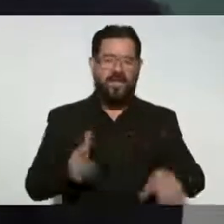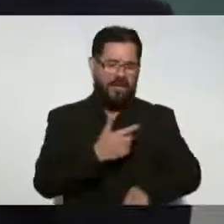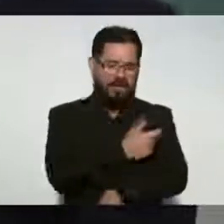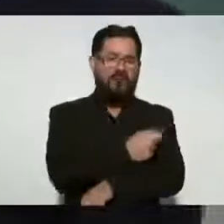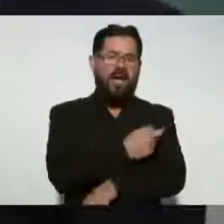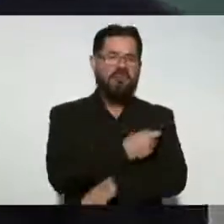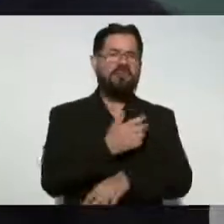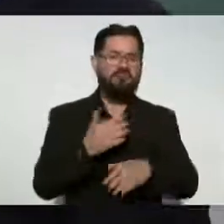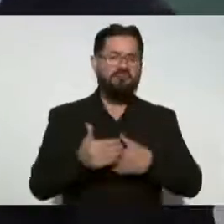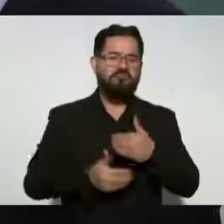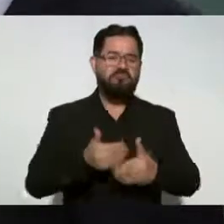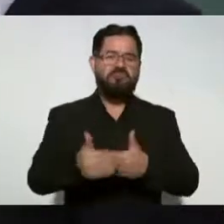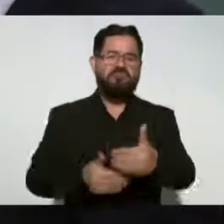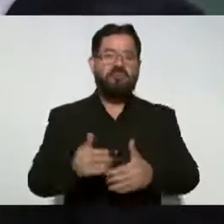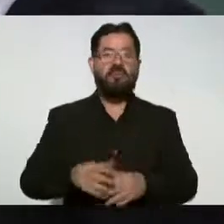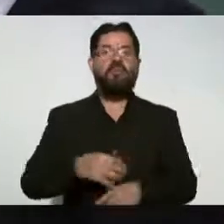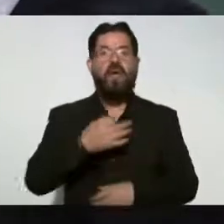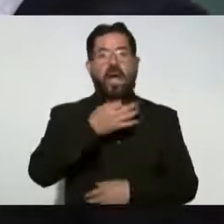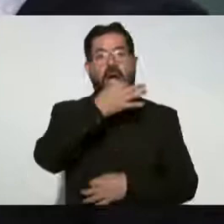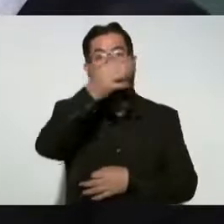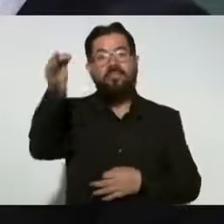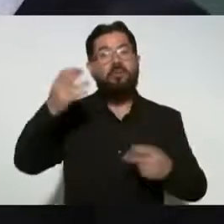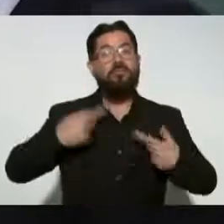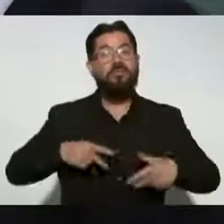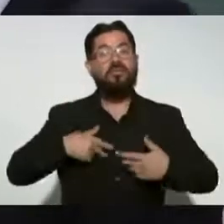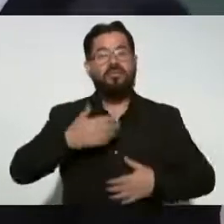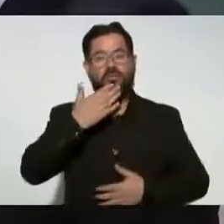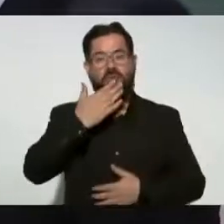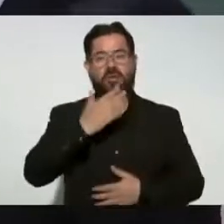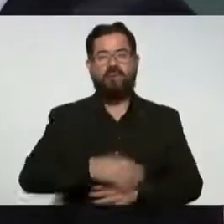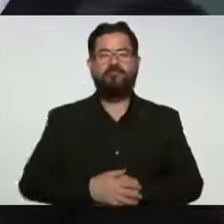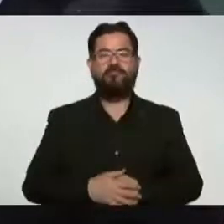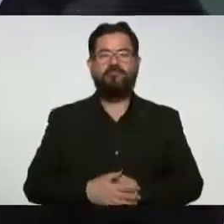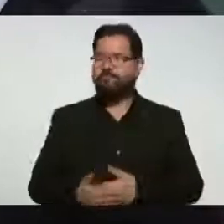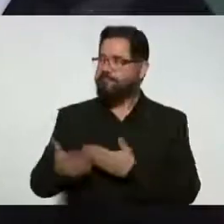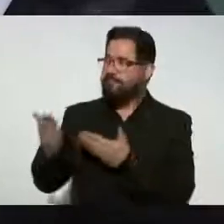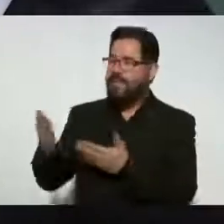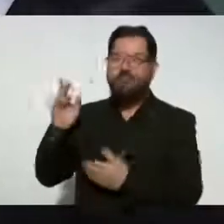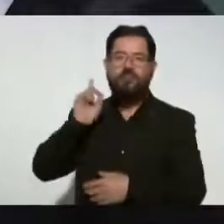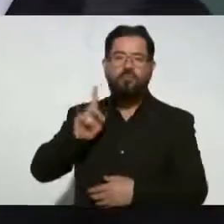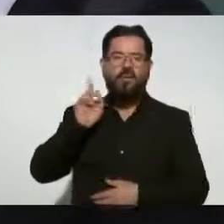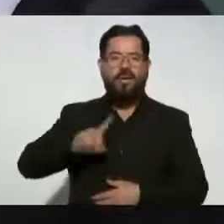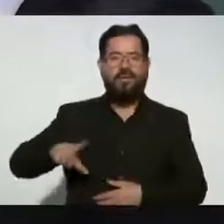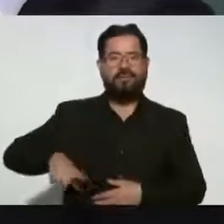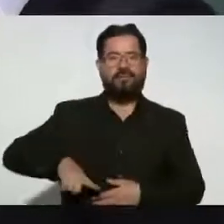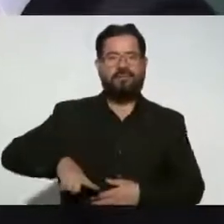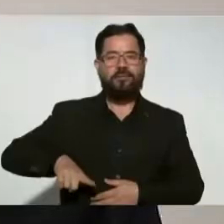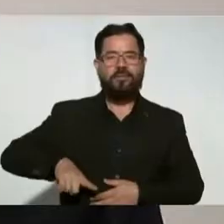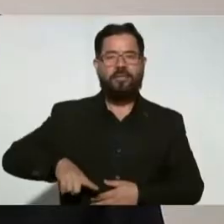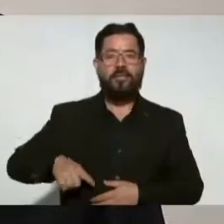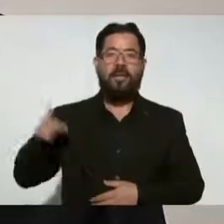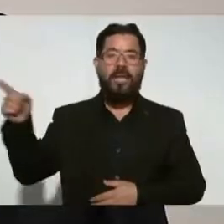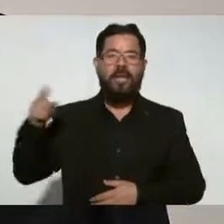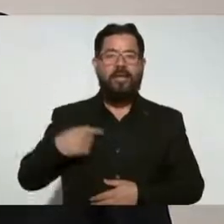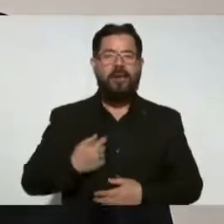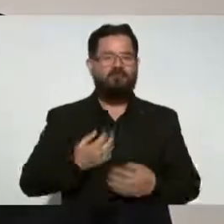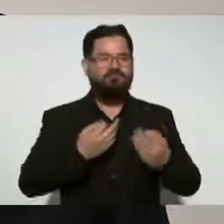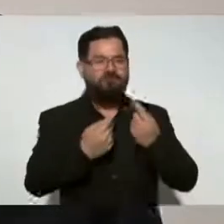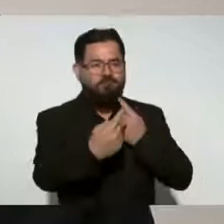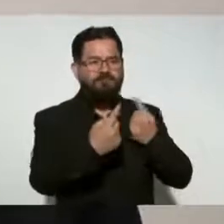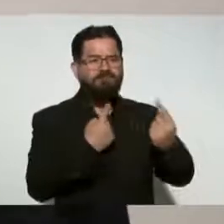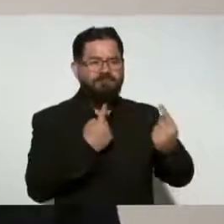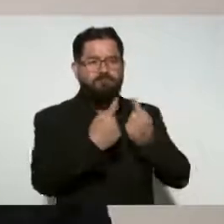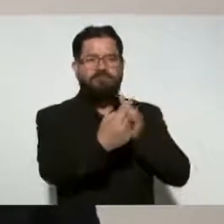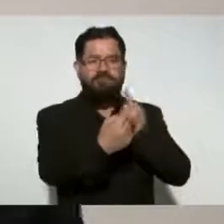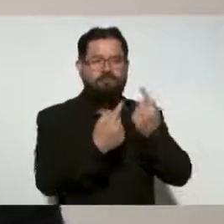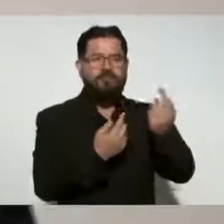Les puedo decir a los sonorenses que la gobernadora ha estado haciendo gestiones para